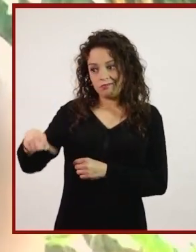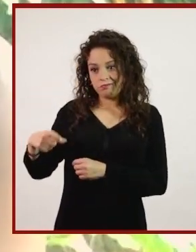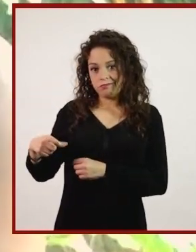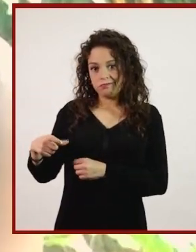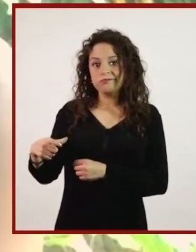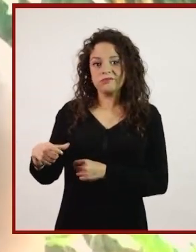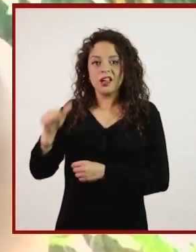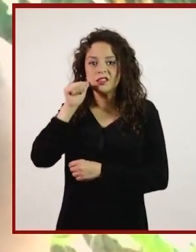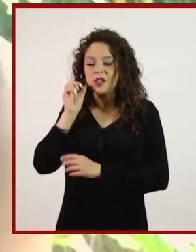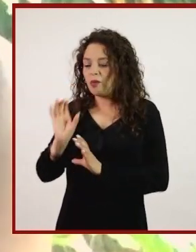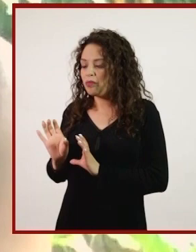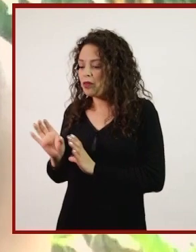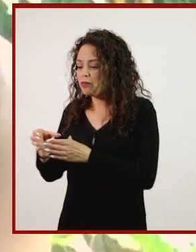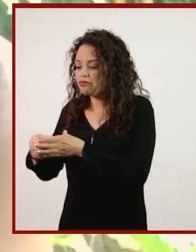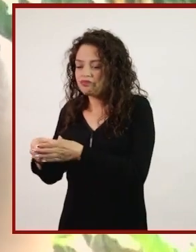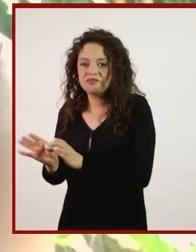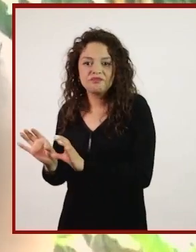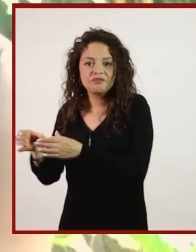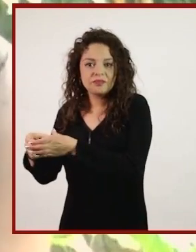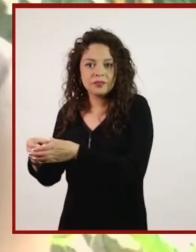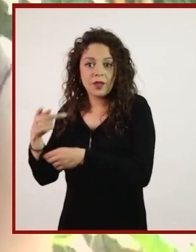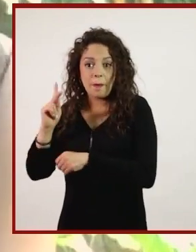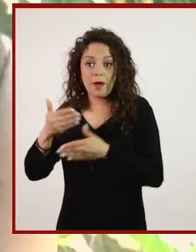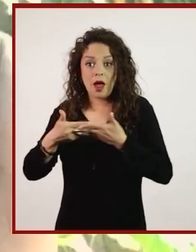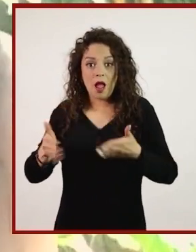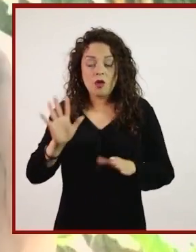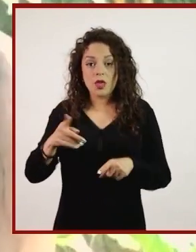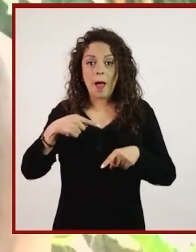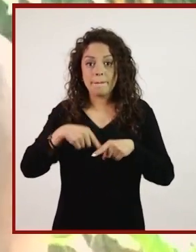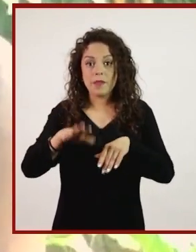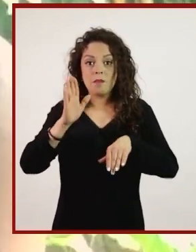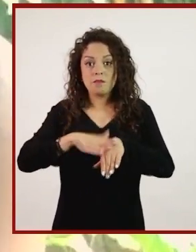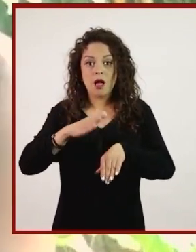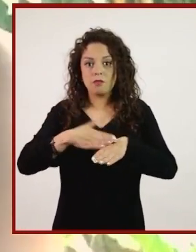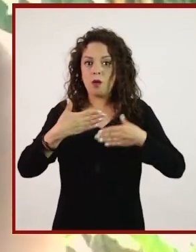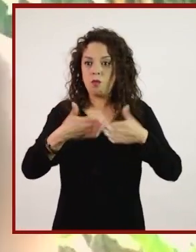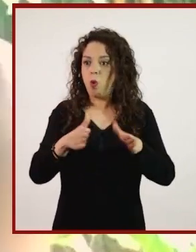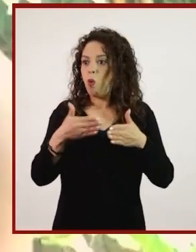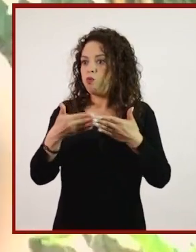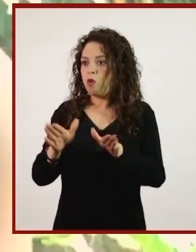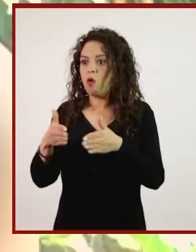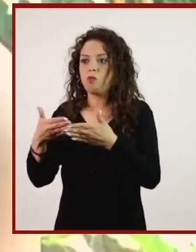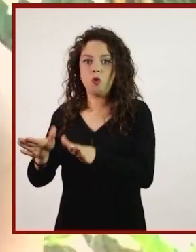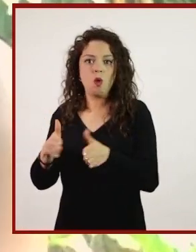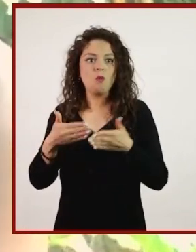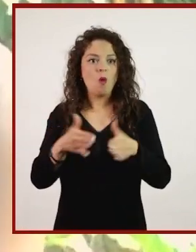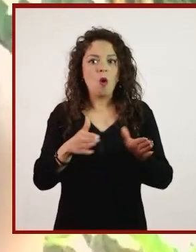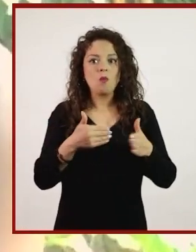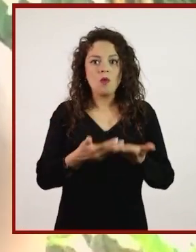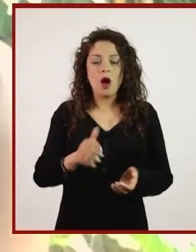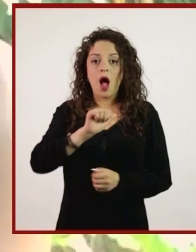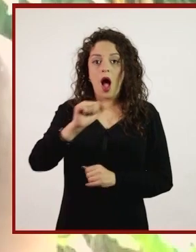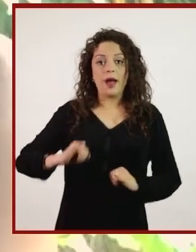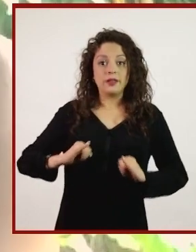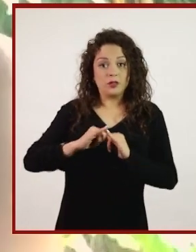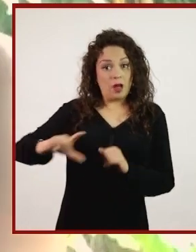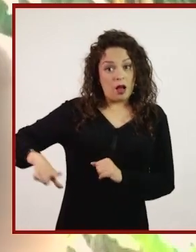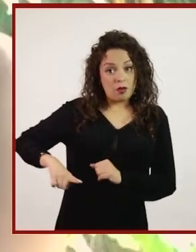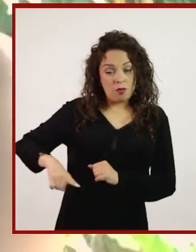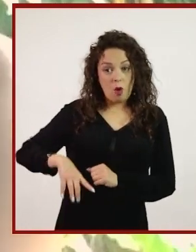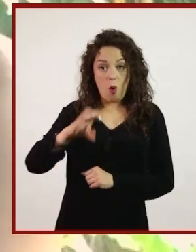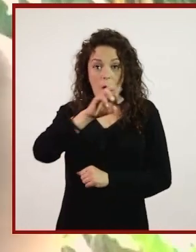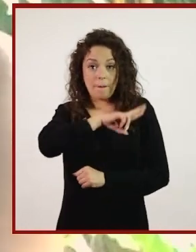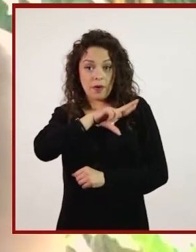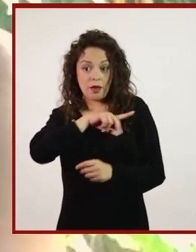hablábamos del arte elitista, pues siempre se queda como en núcleos pequeños, pero yo creo que cada vez se está abriendo mucho más,